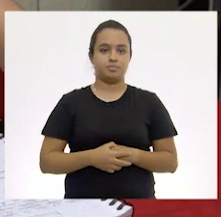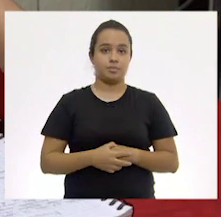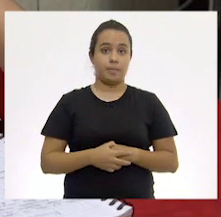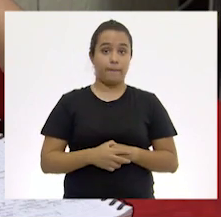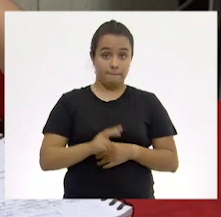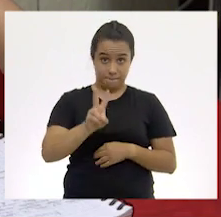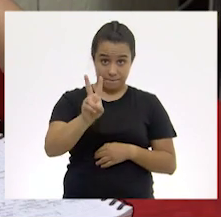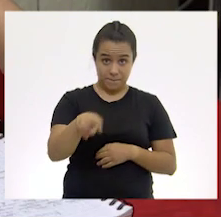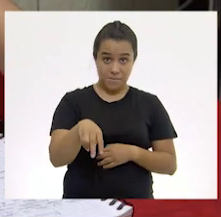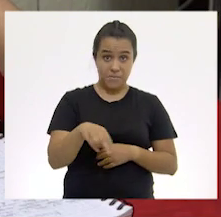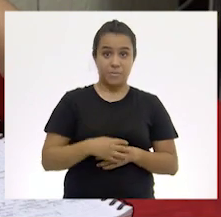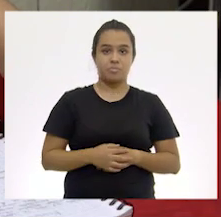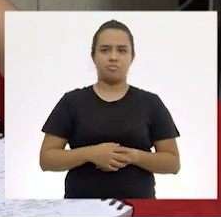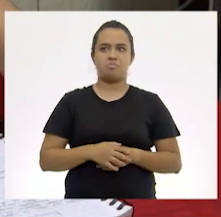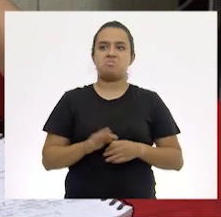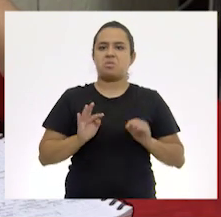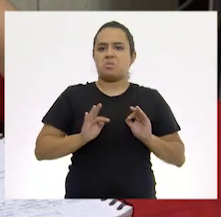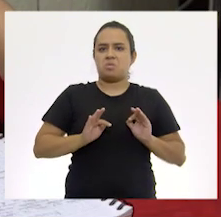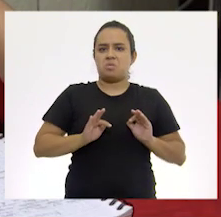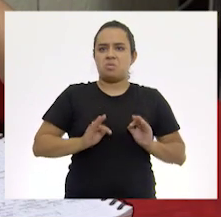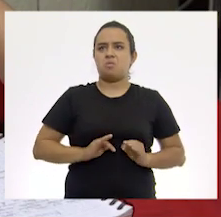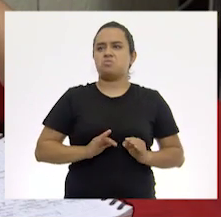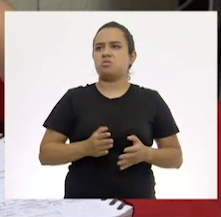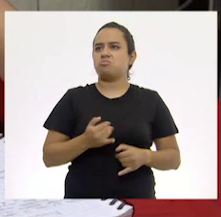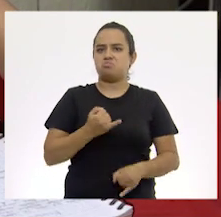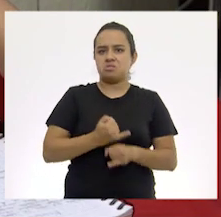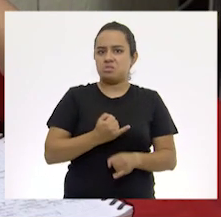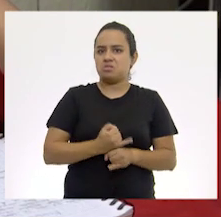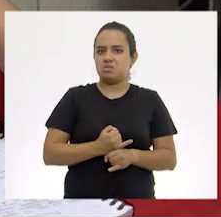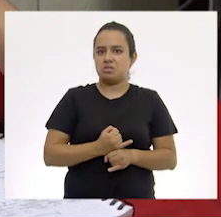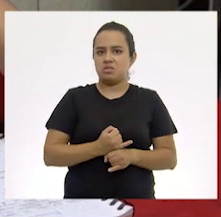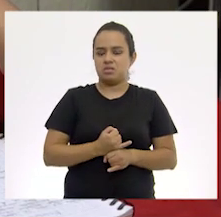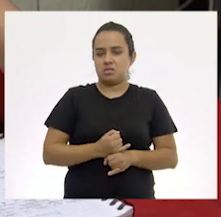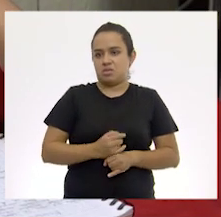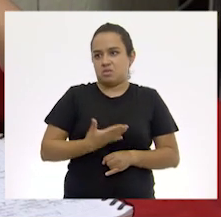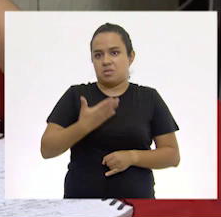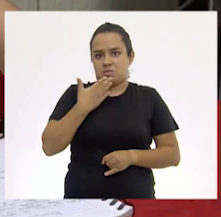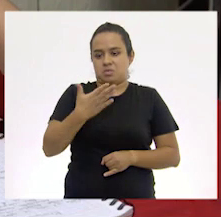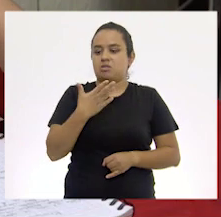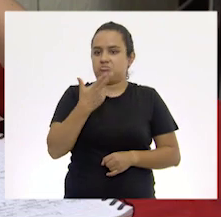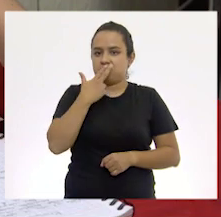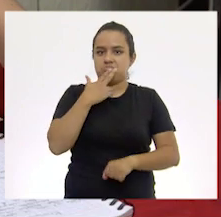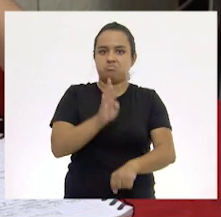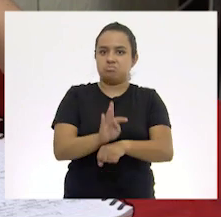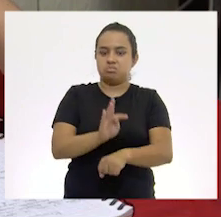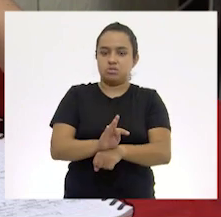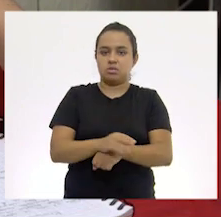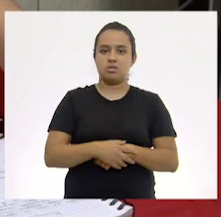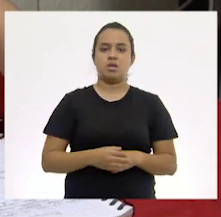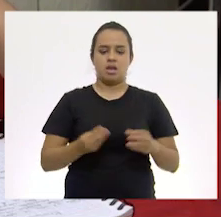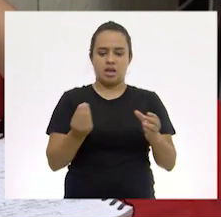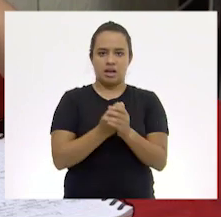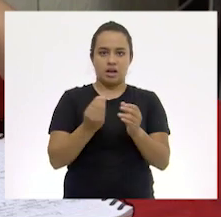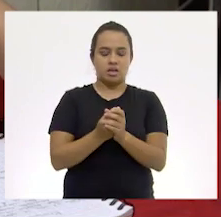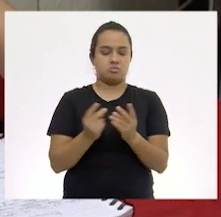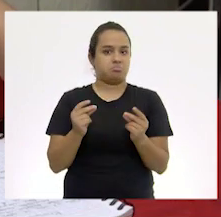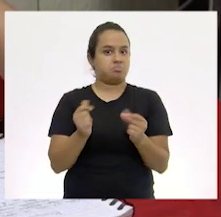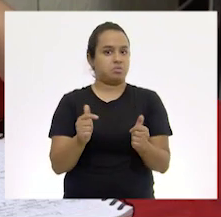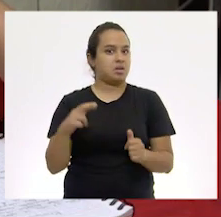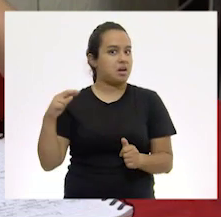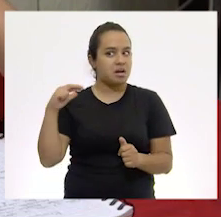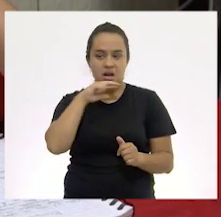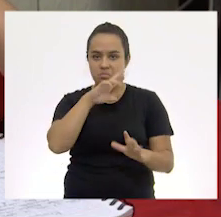La verdad es muy cómodo con el internet, muy, muy bien que te sirva. Pasan las clases de volada con